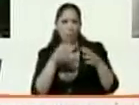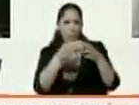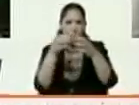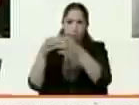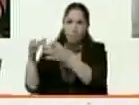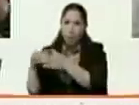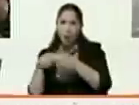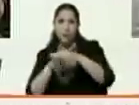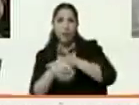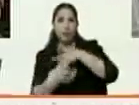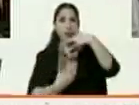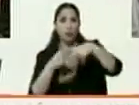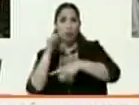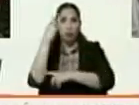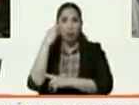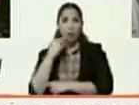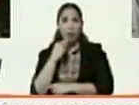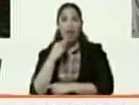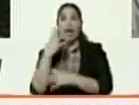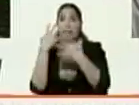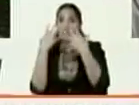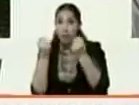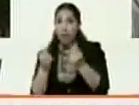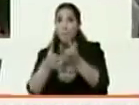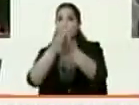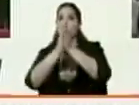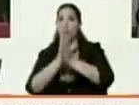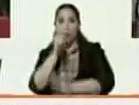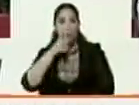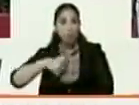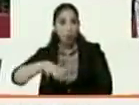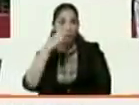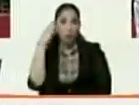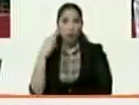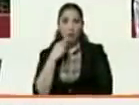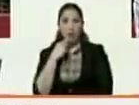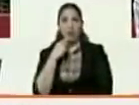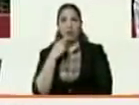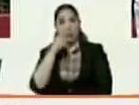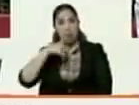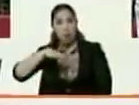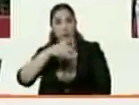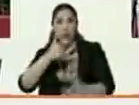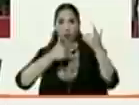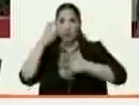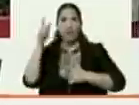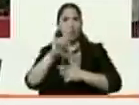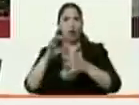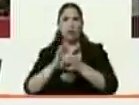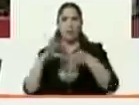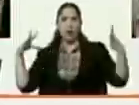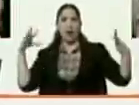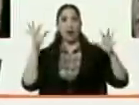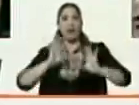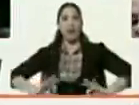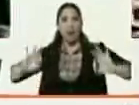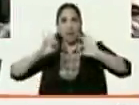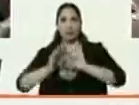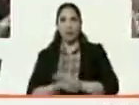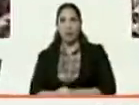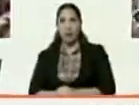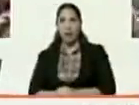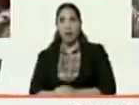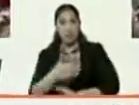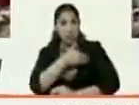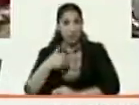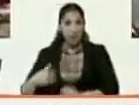revolución bolivariana, entiendan que al pueblo bolivariano, al pueblo chavista, no lo divide nada ni nadie. El que